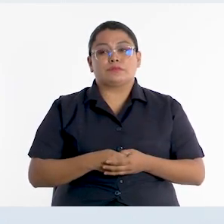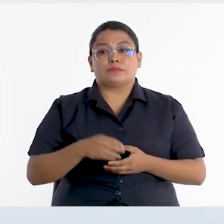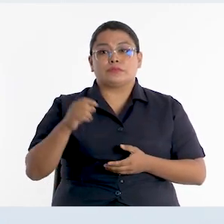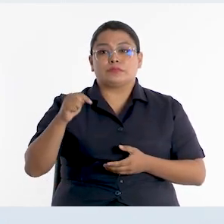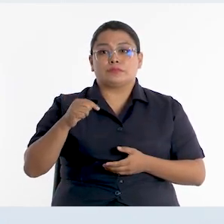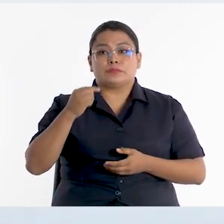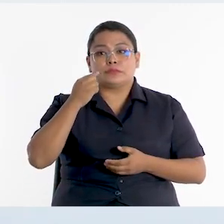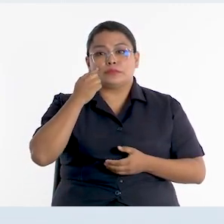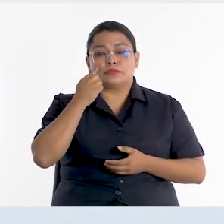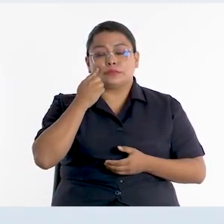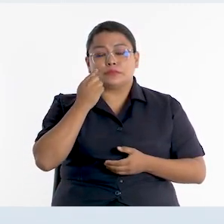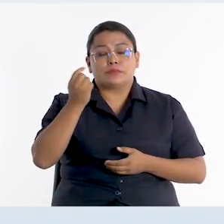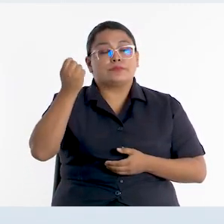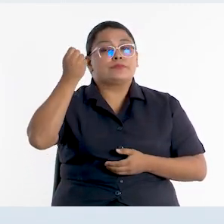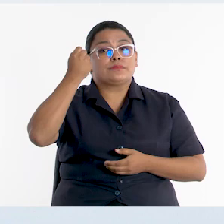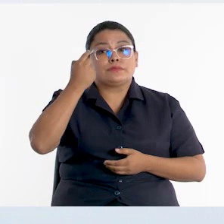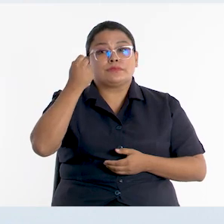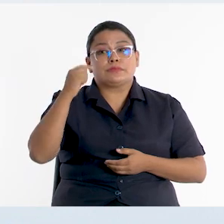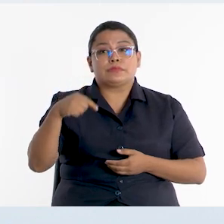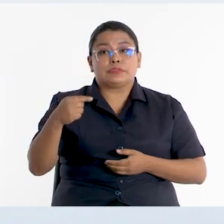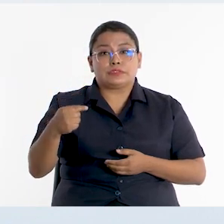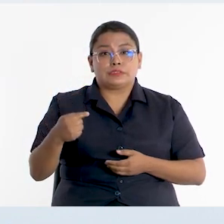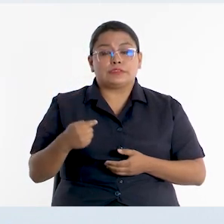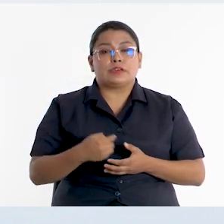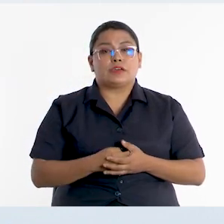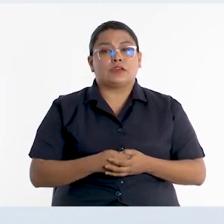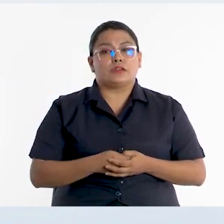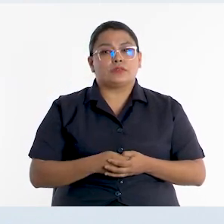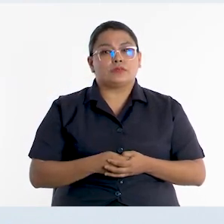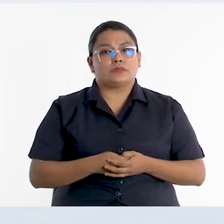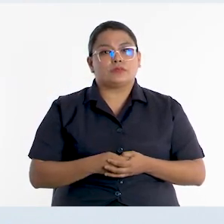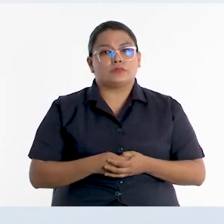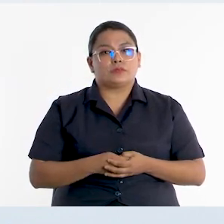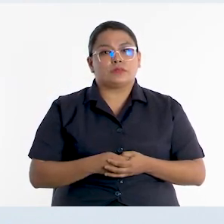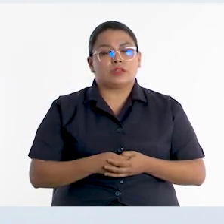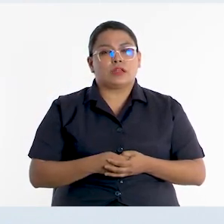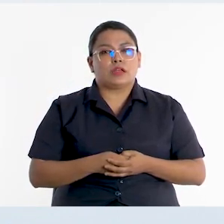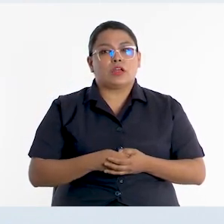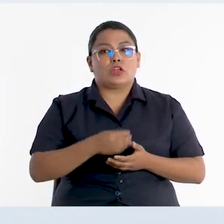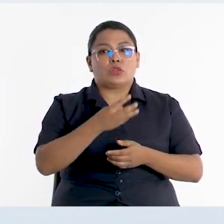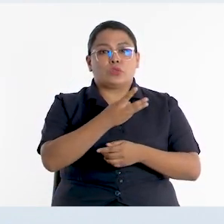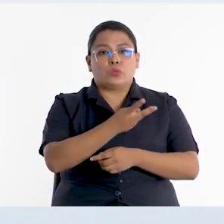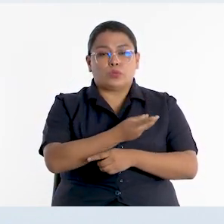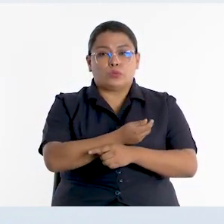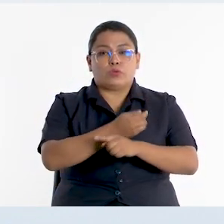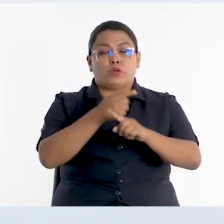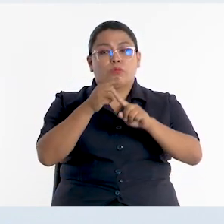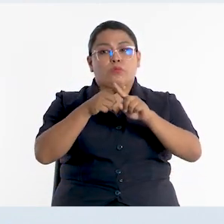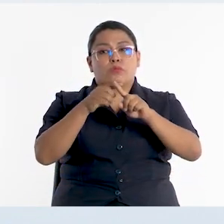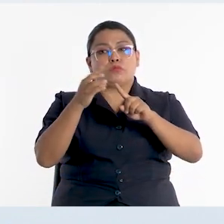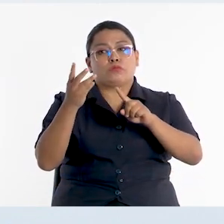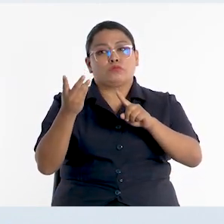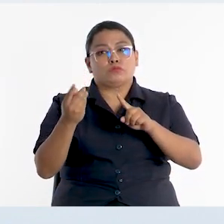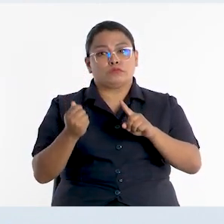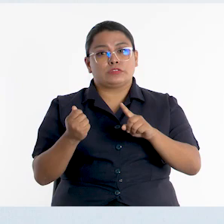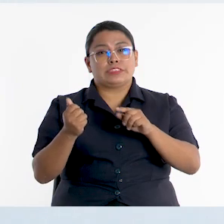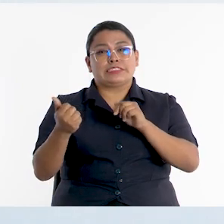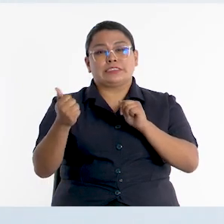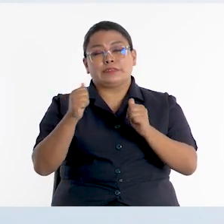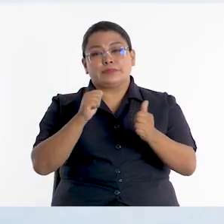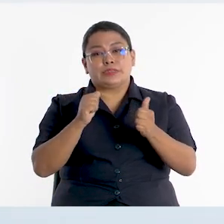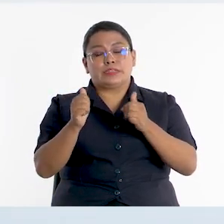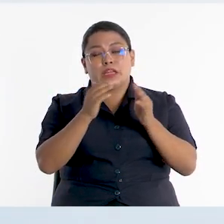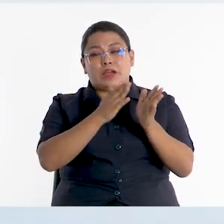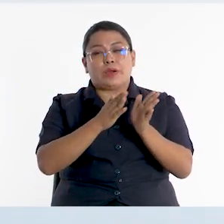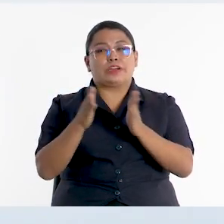En este caso es de enfatizar siempre ubicar el multiplicando y el multiplicador